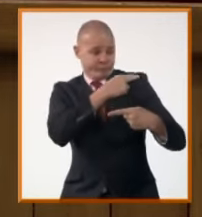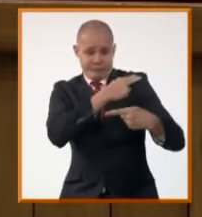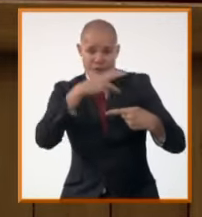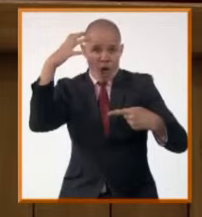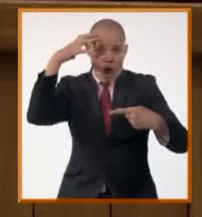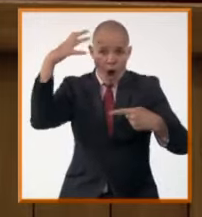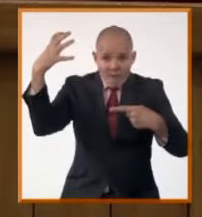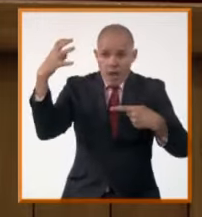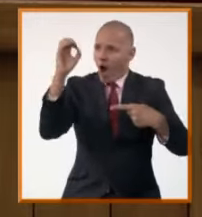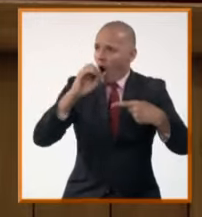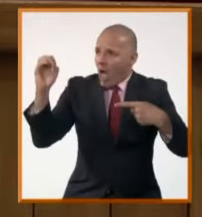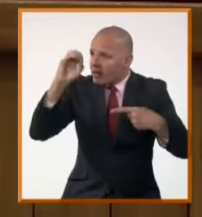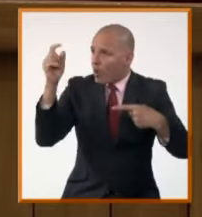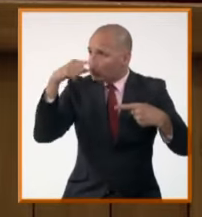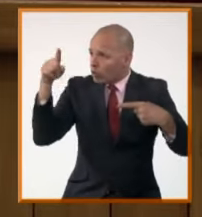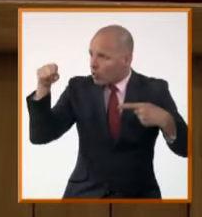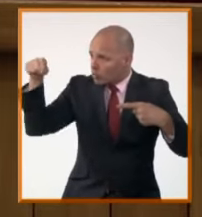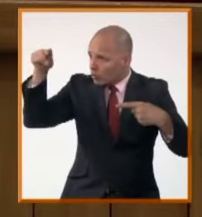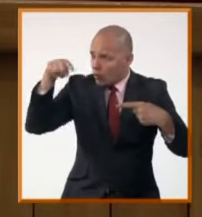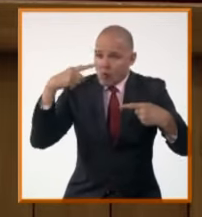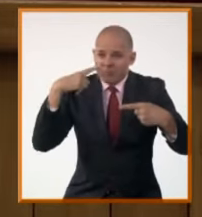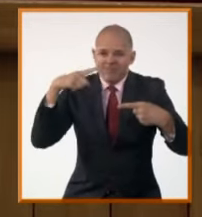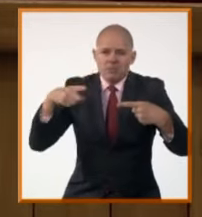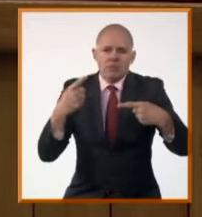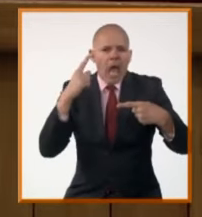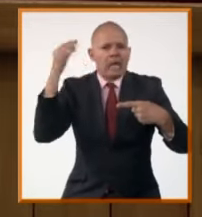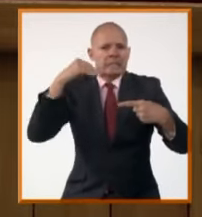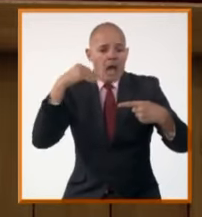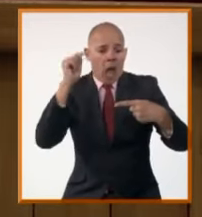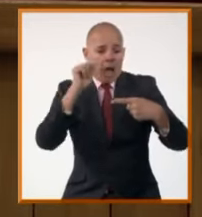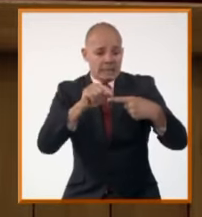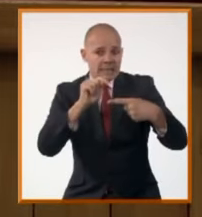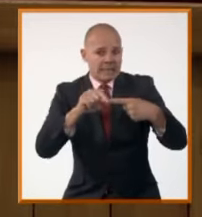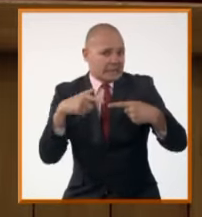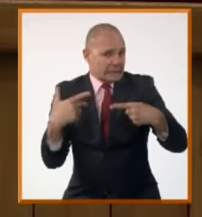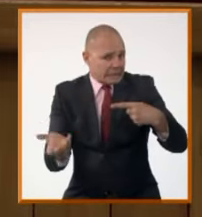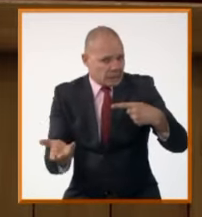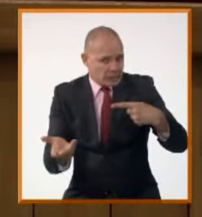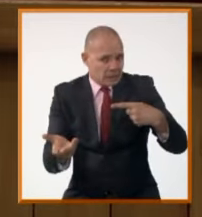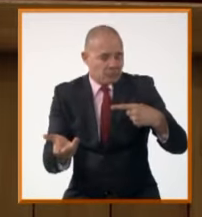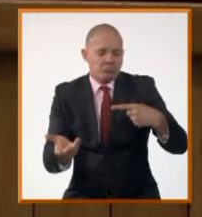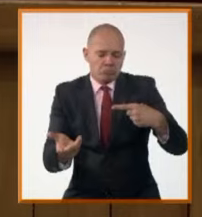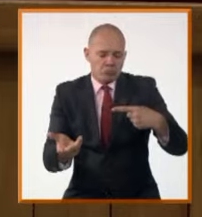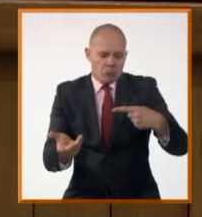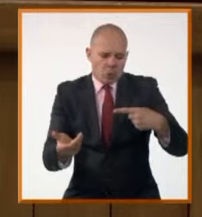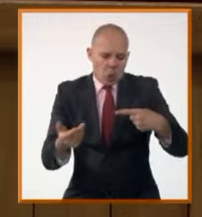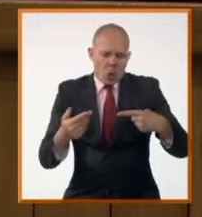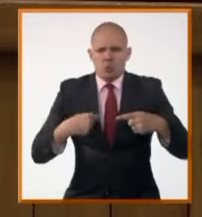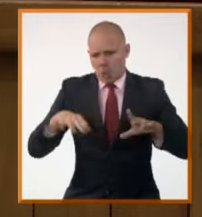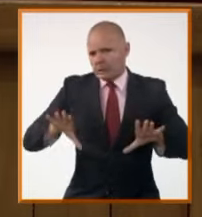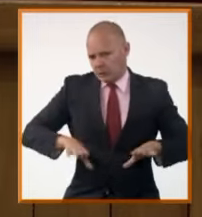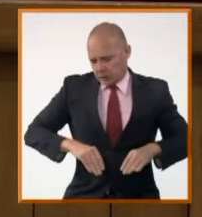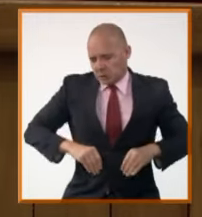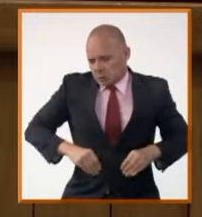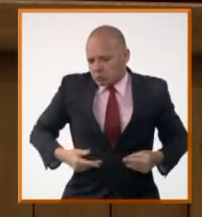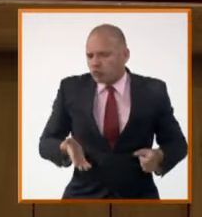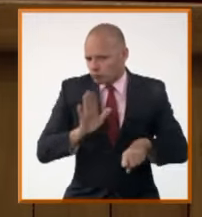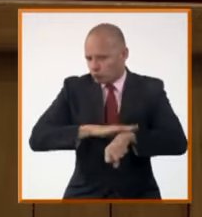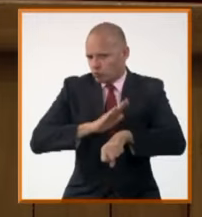organismos globales, que no se ha articulado adecuadamente en